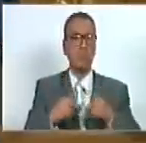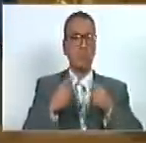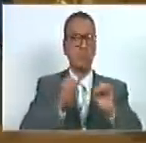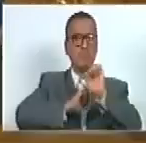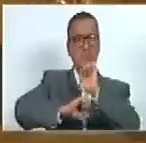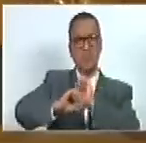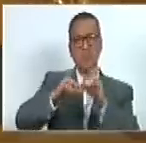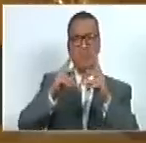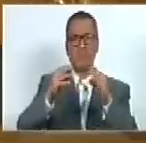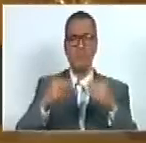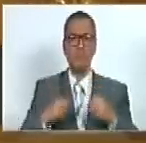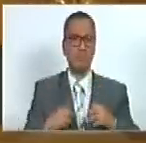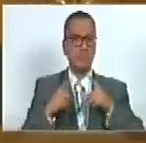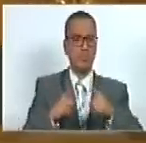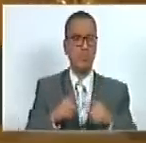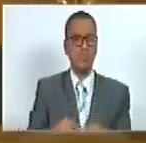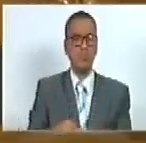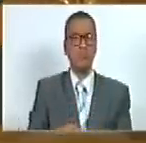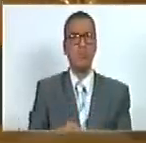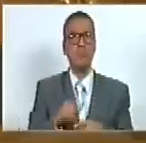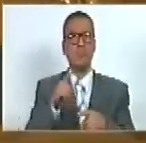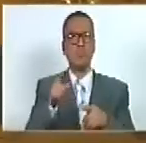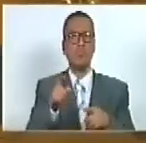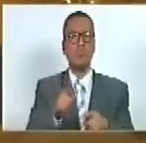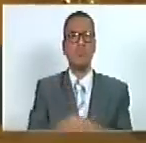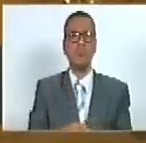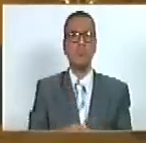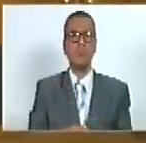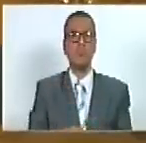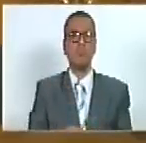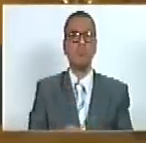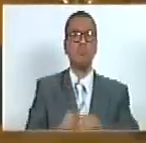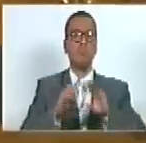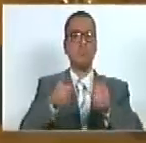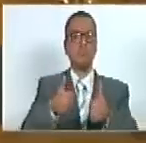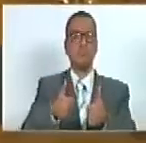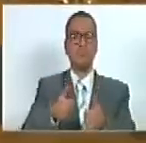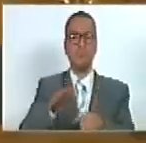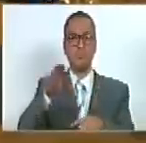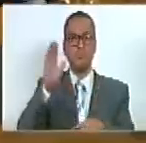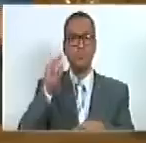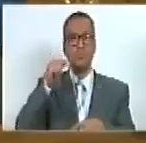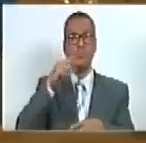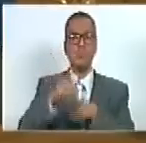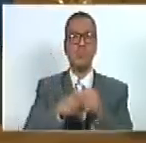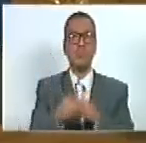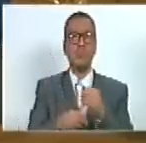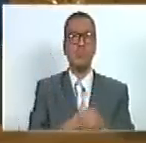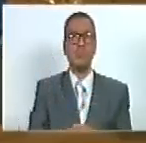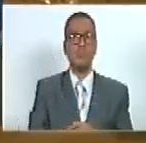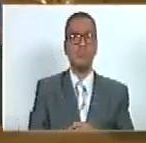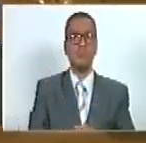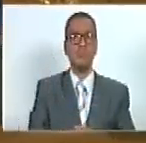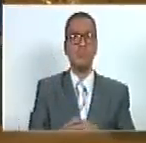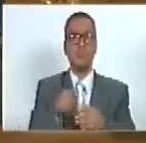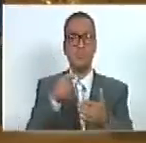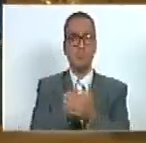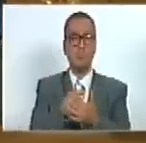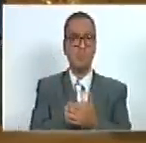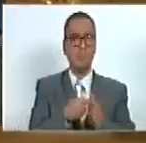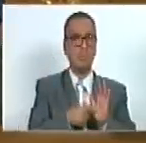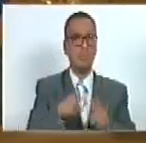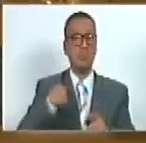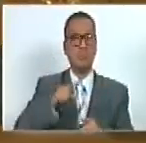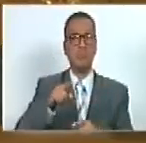rechazado infinitas ocasiones, que partió del compromiso que se hizo, de la hipoteca que se hizo